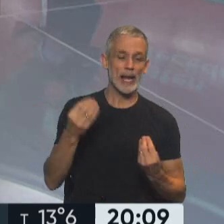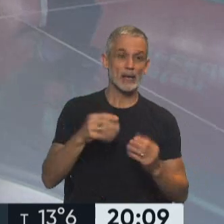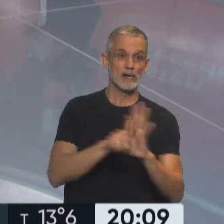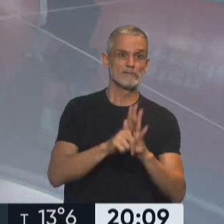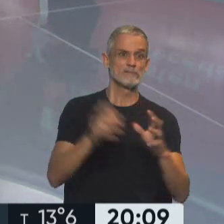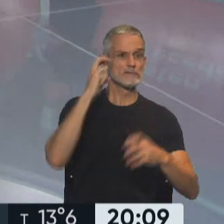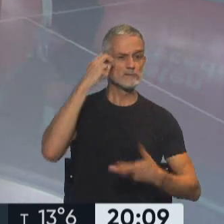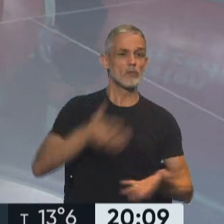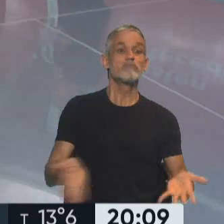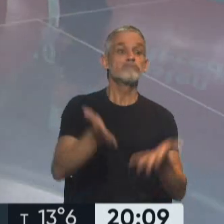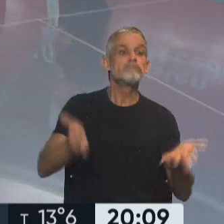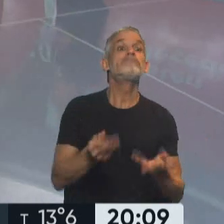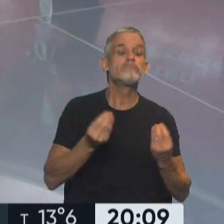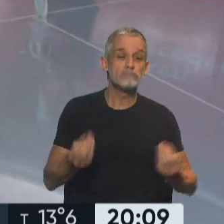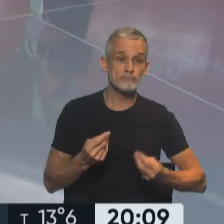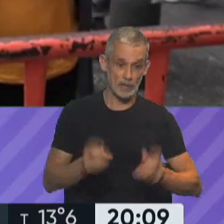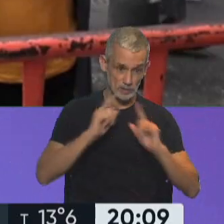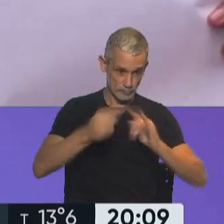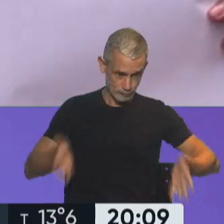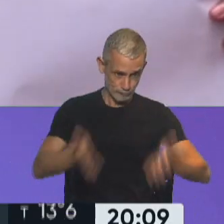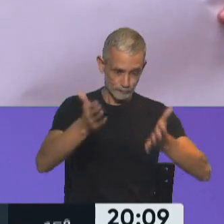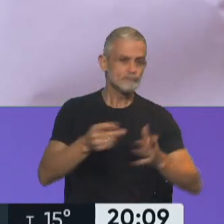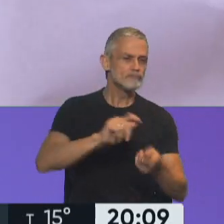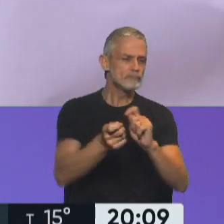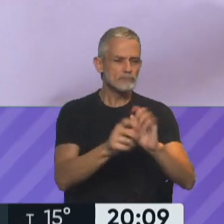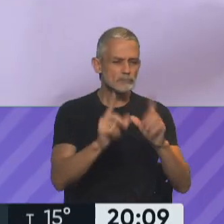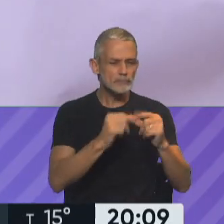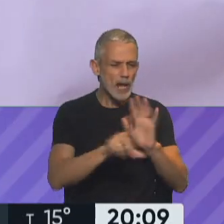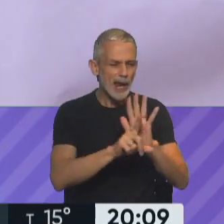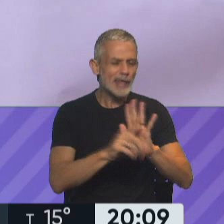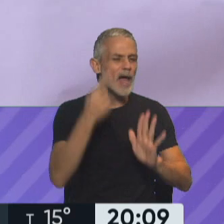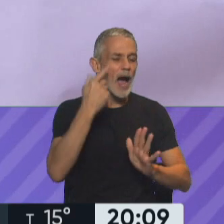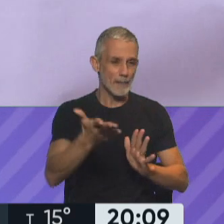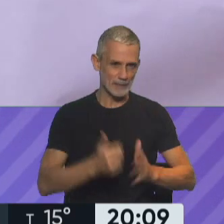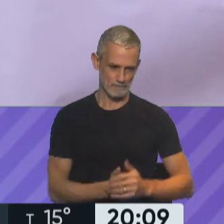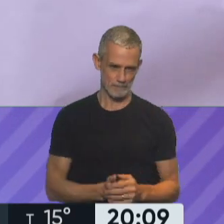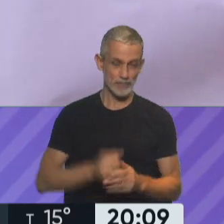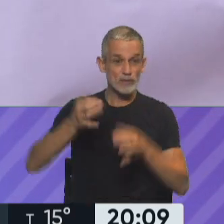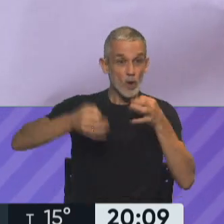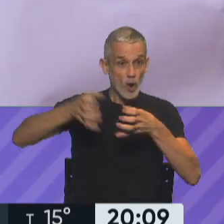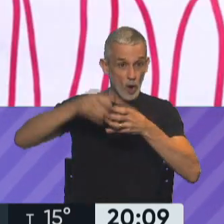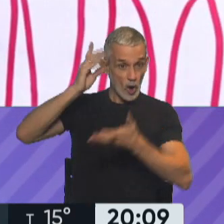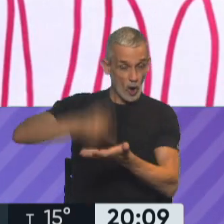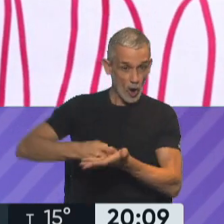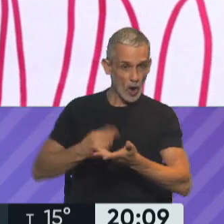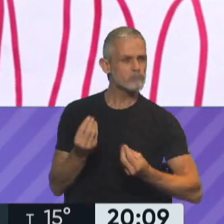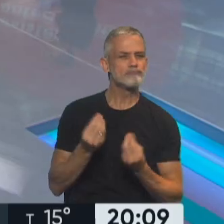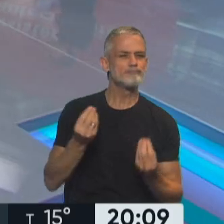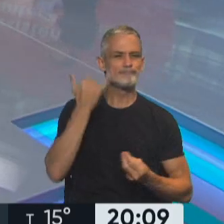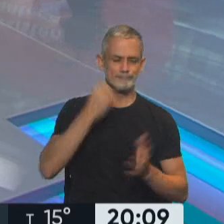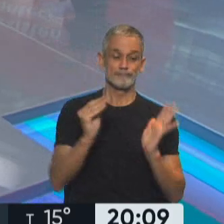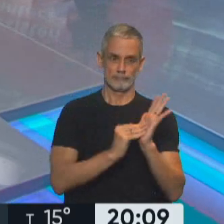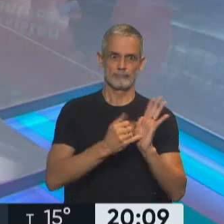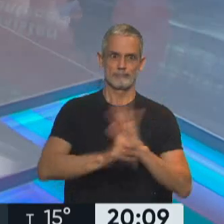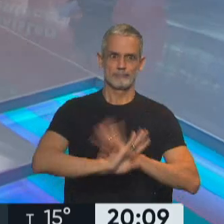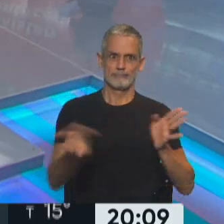Legislativo. Definitivamente, porque queda en manos de ellos modificar todo esto. Ahora, esta sentencia, vamos a la siguiente, marca un precedente.